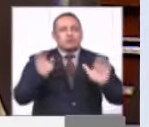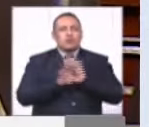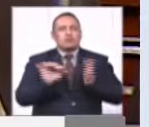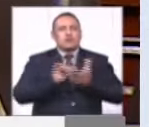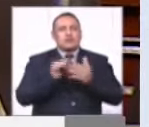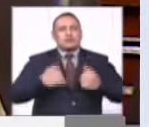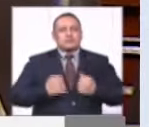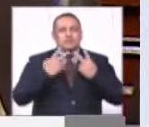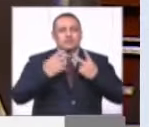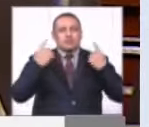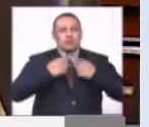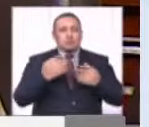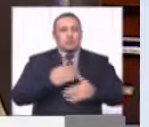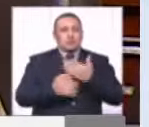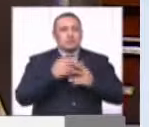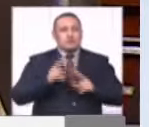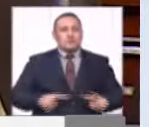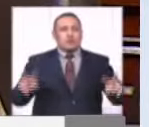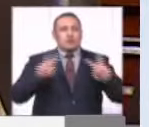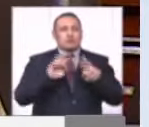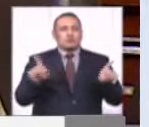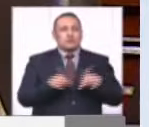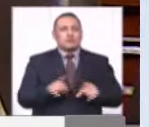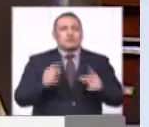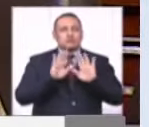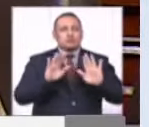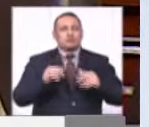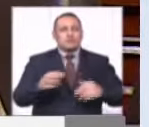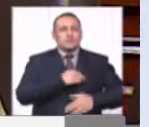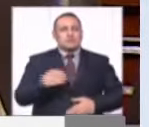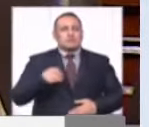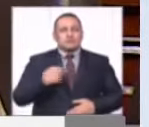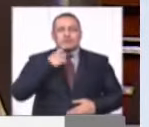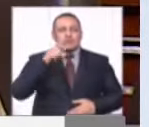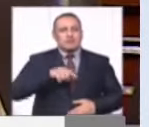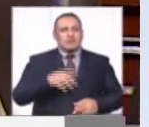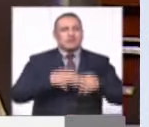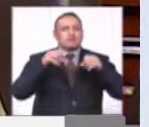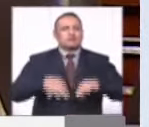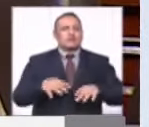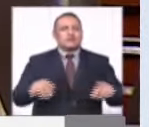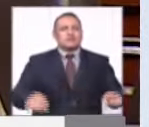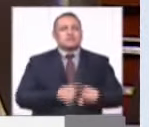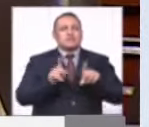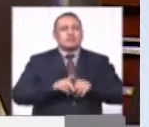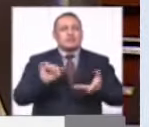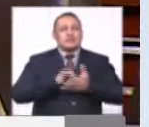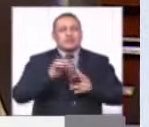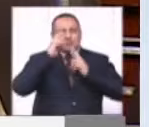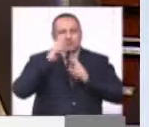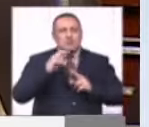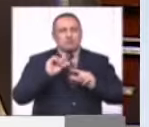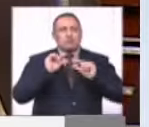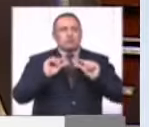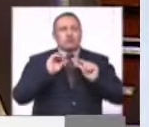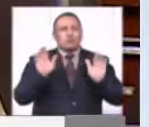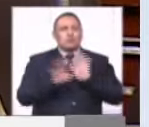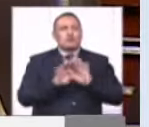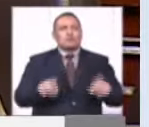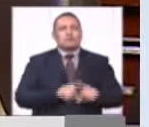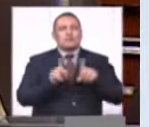un granito de moralidad, la señora Boluarte y sus ministros deberían de renunciar. Y si nos respetamos un poco,